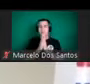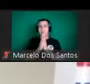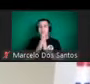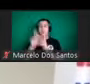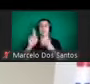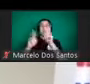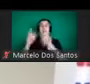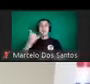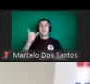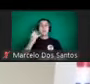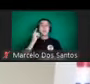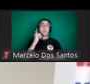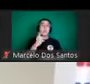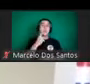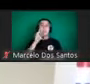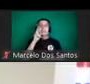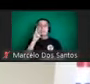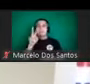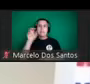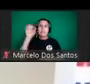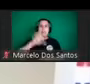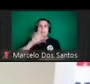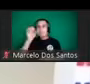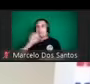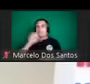problemas auditivos.